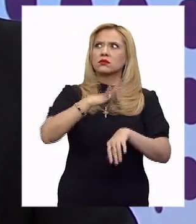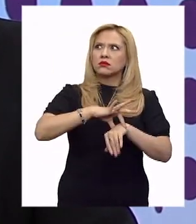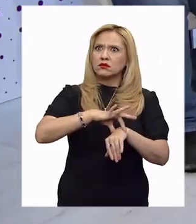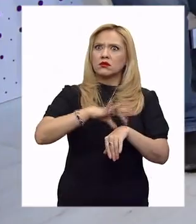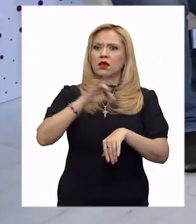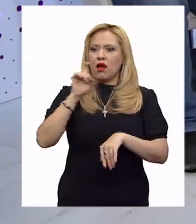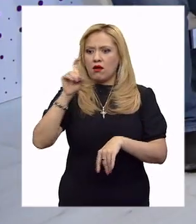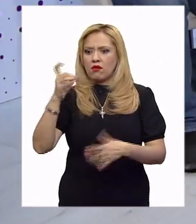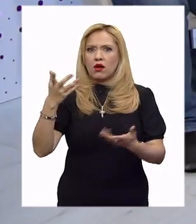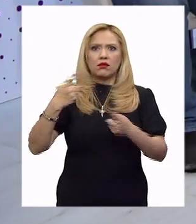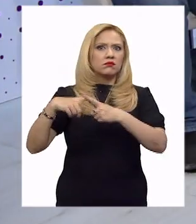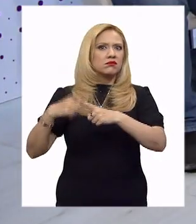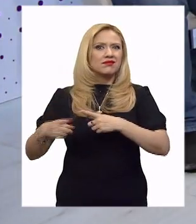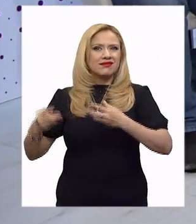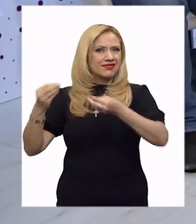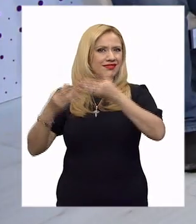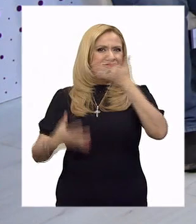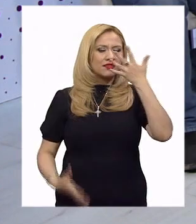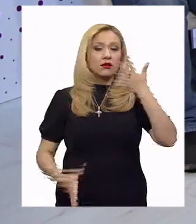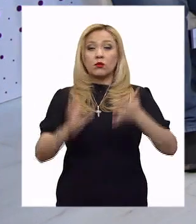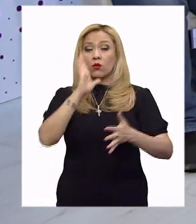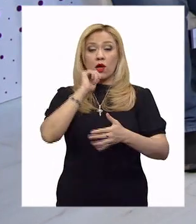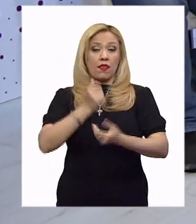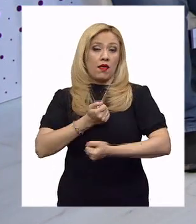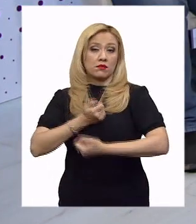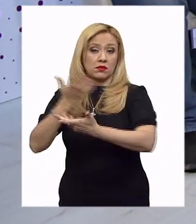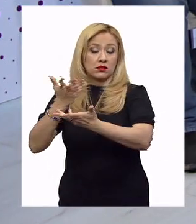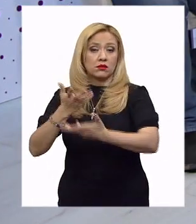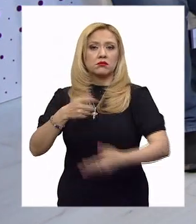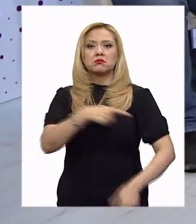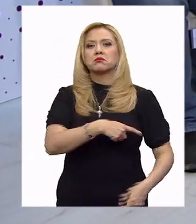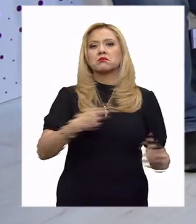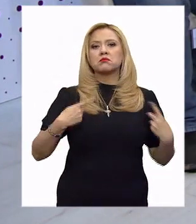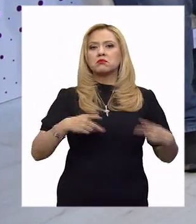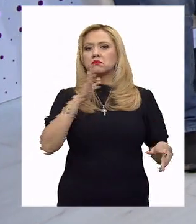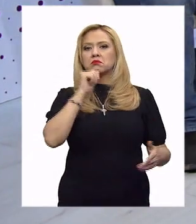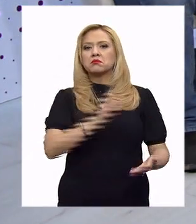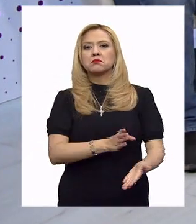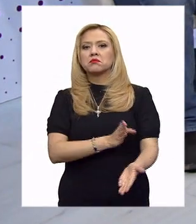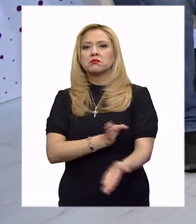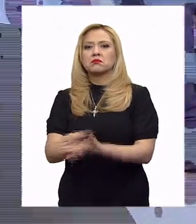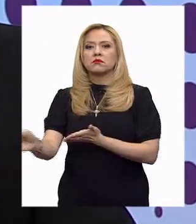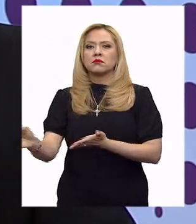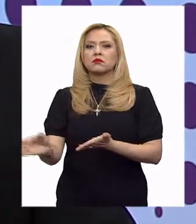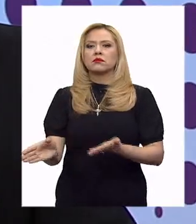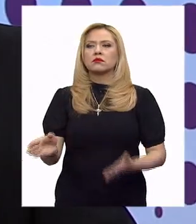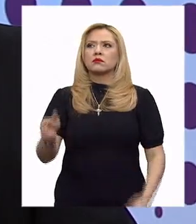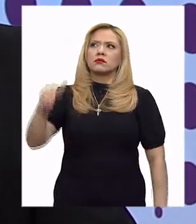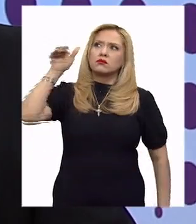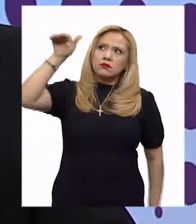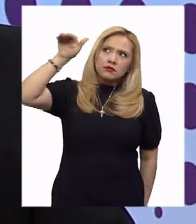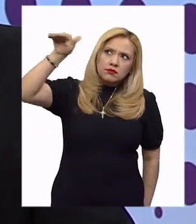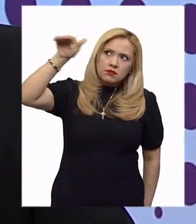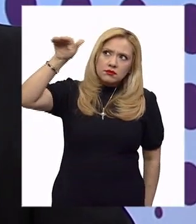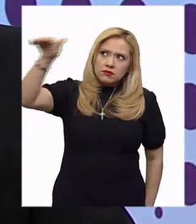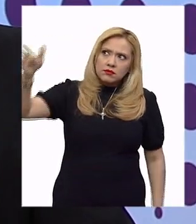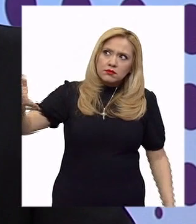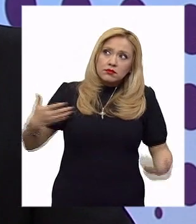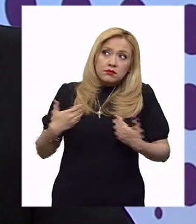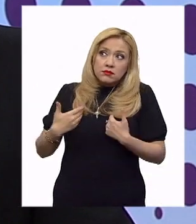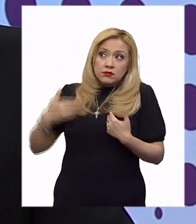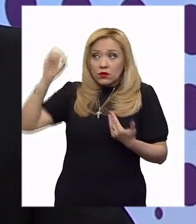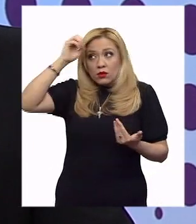expresión, evidentemente se limita la posibilidad de que el ciudadano pueda intervenir, ya sea manifestando sus